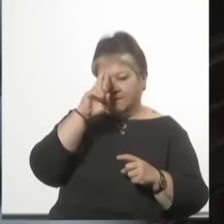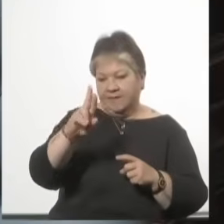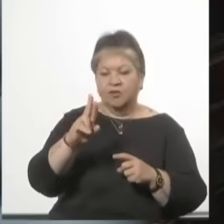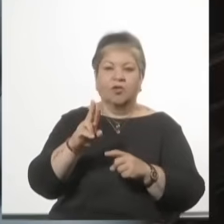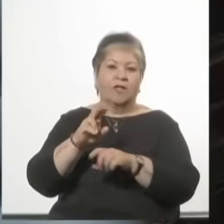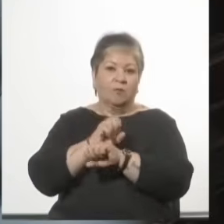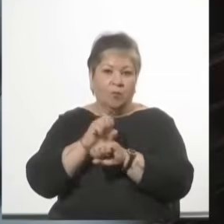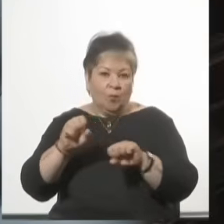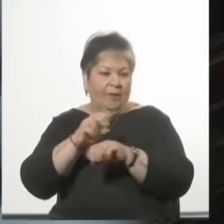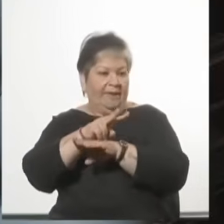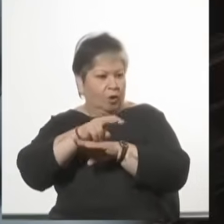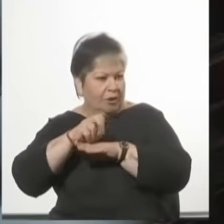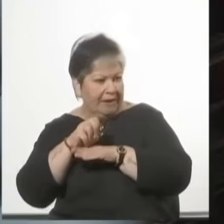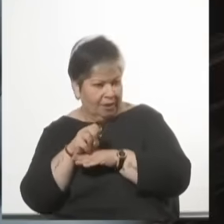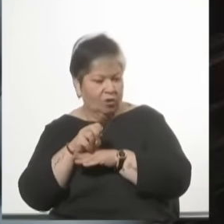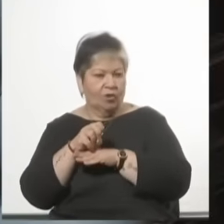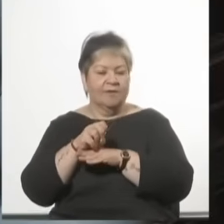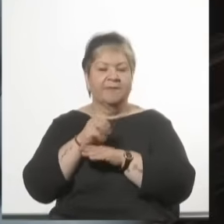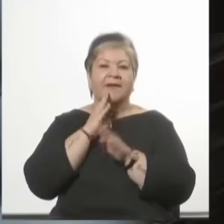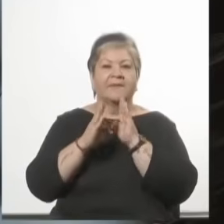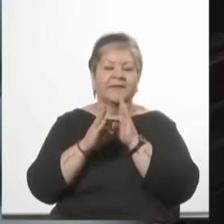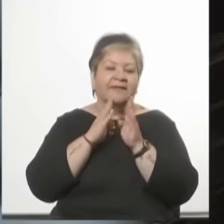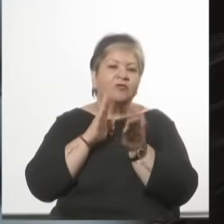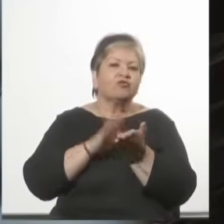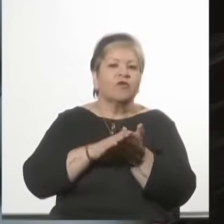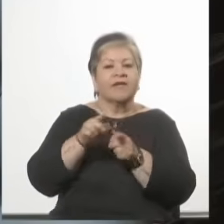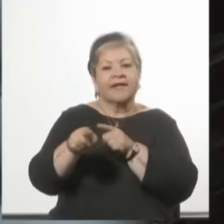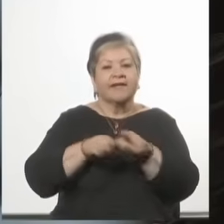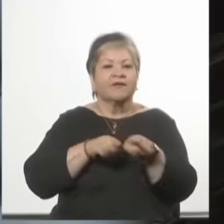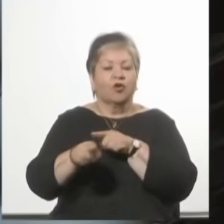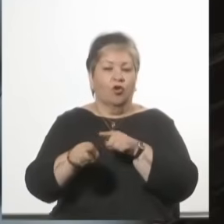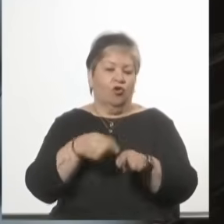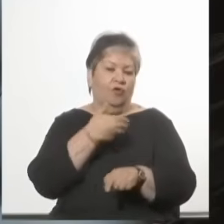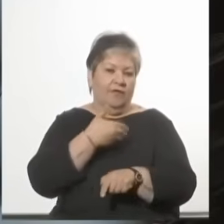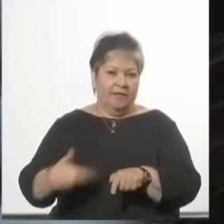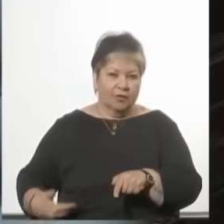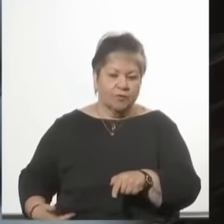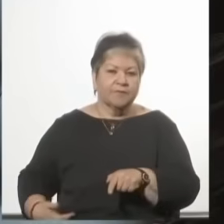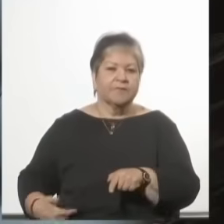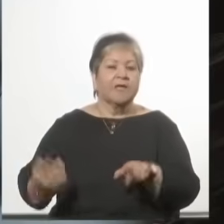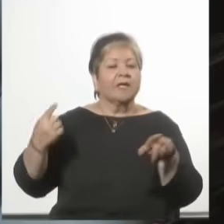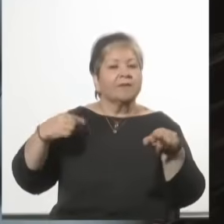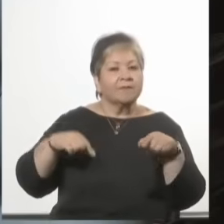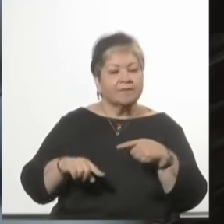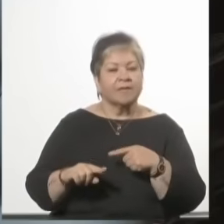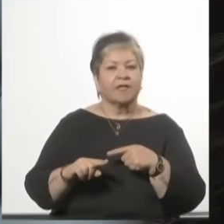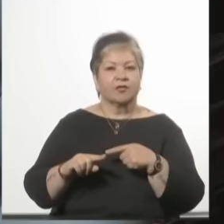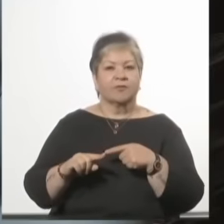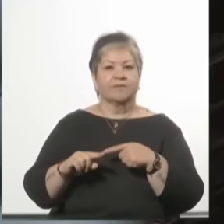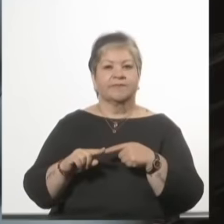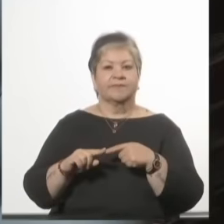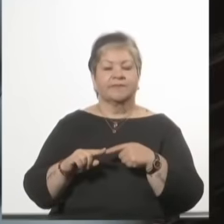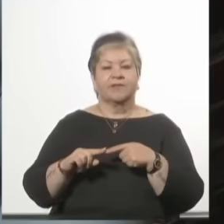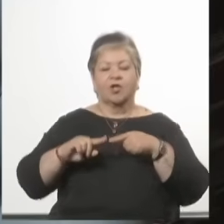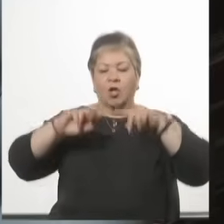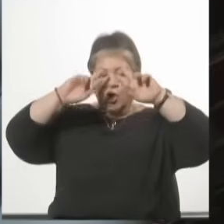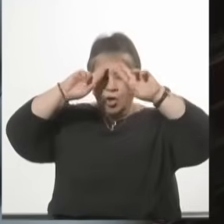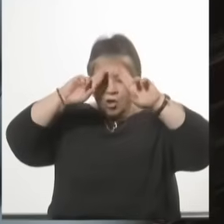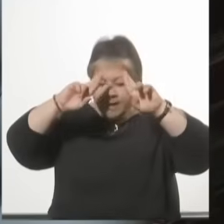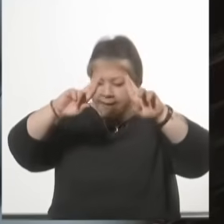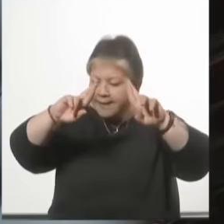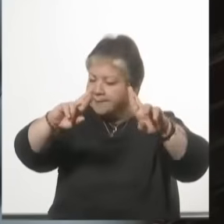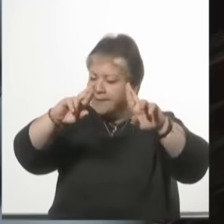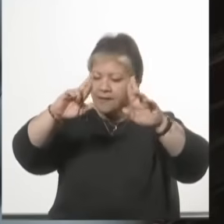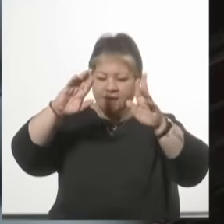contralor parlamentario sobre la gestión de gobierno. Pero nada de ello impide, dicho con el máximo respeto hacia